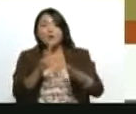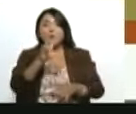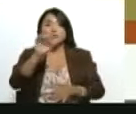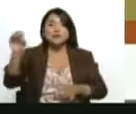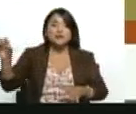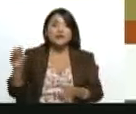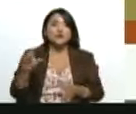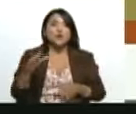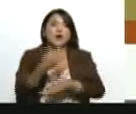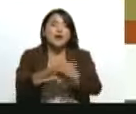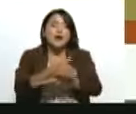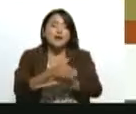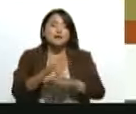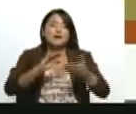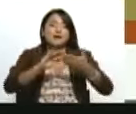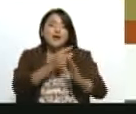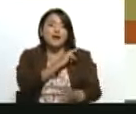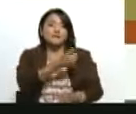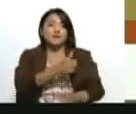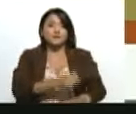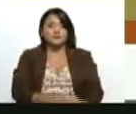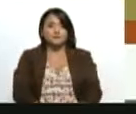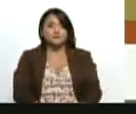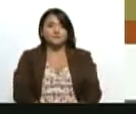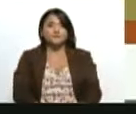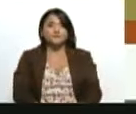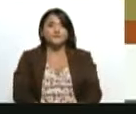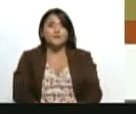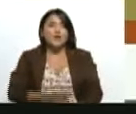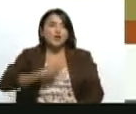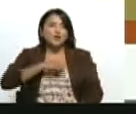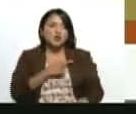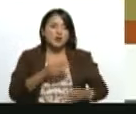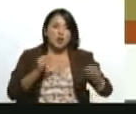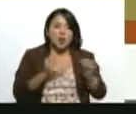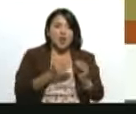Lo que digo es que no nos amarremos a lo rígido,